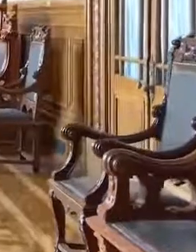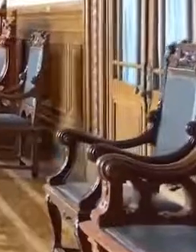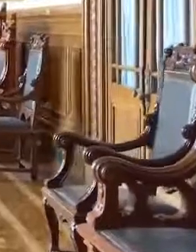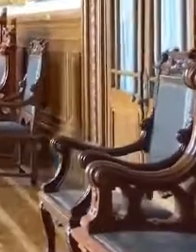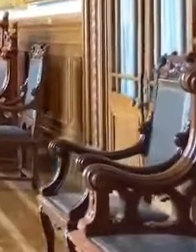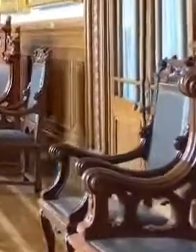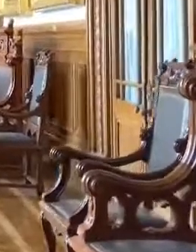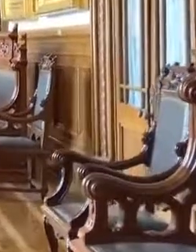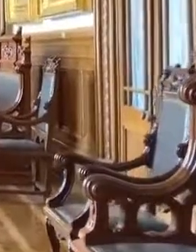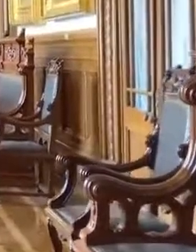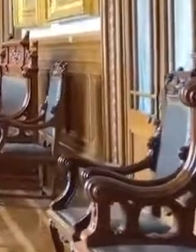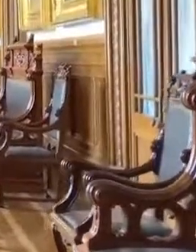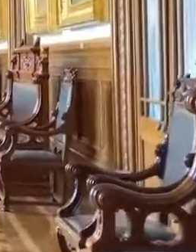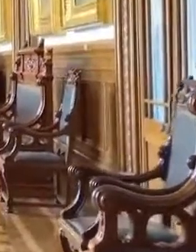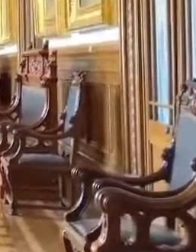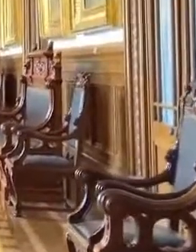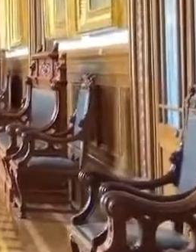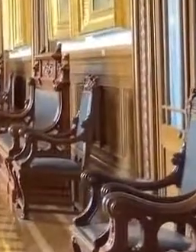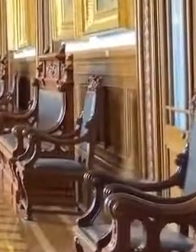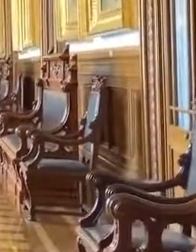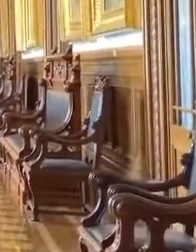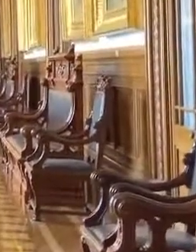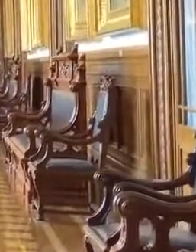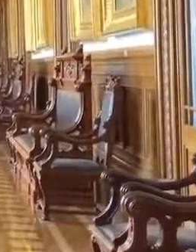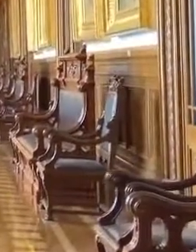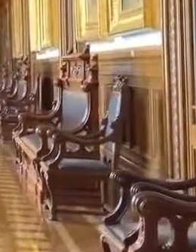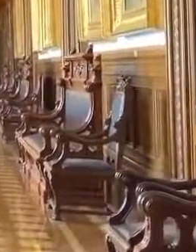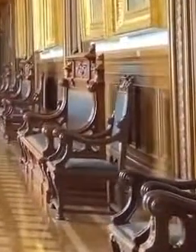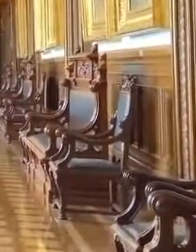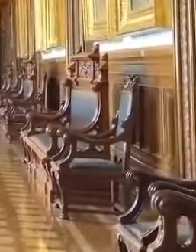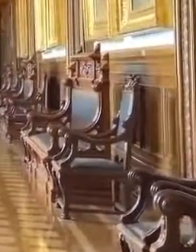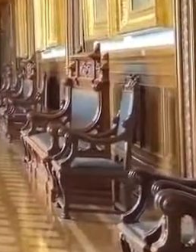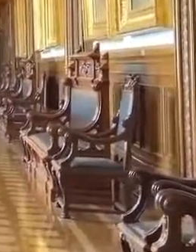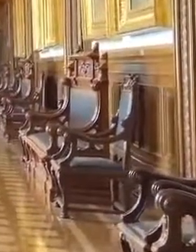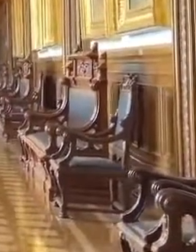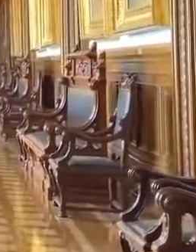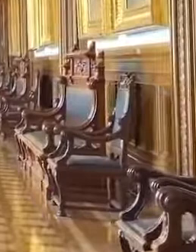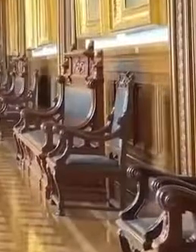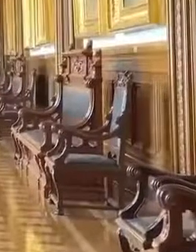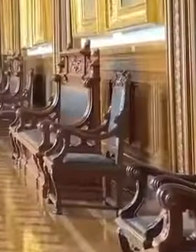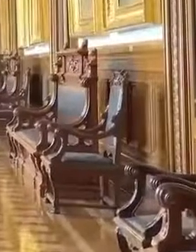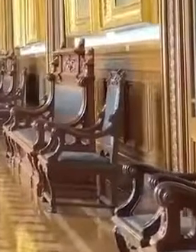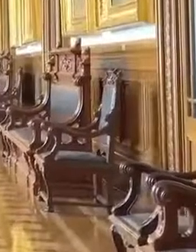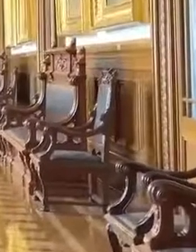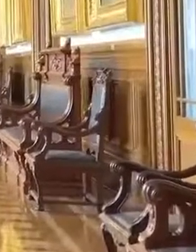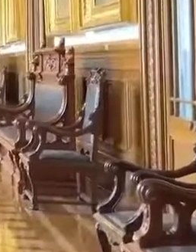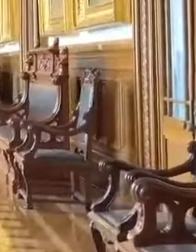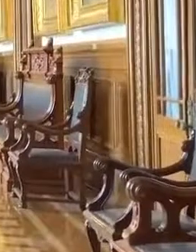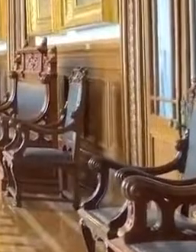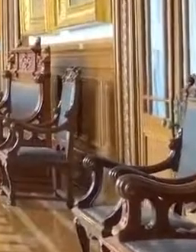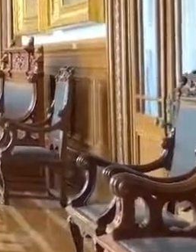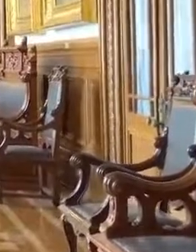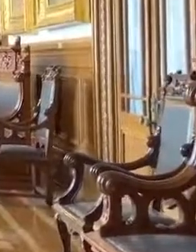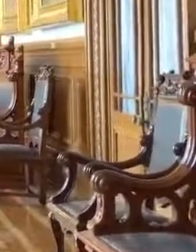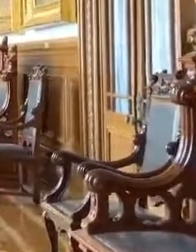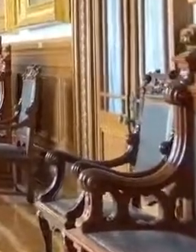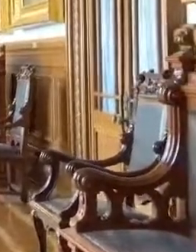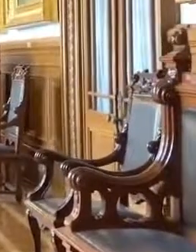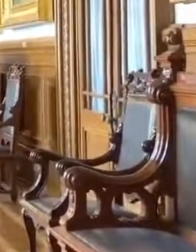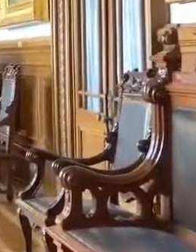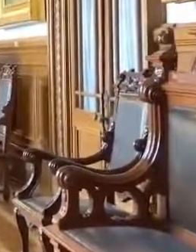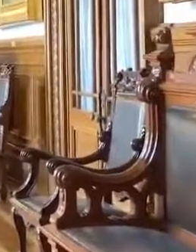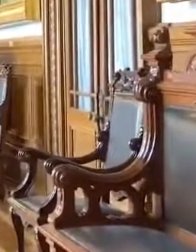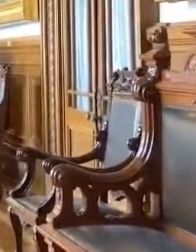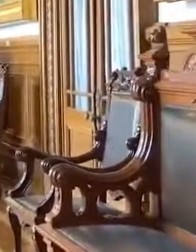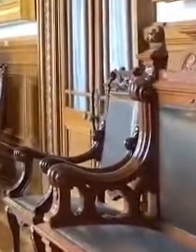resolviendo el acopio, el contar con las vacunas, porque al final eso